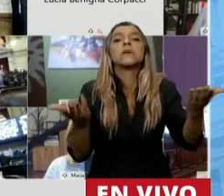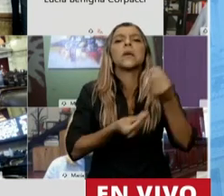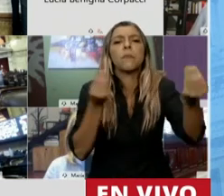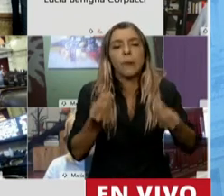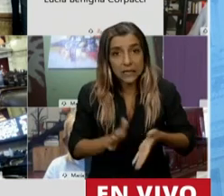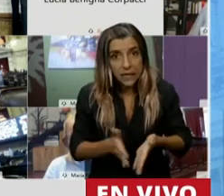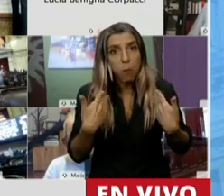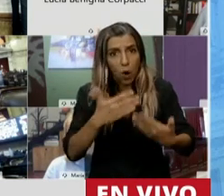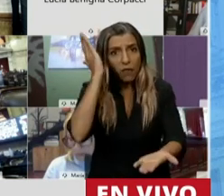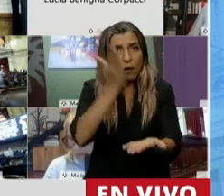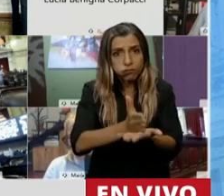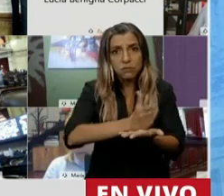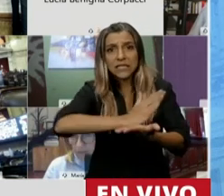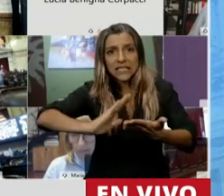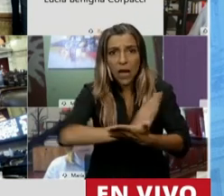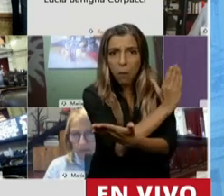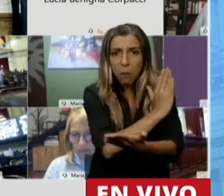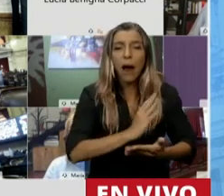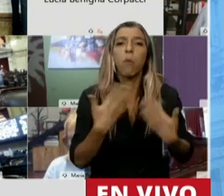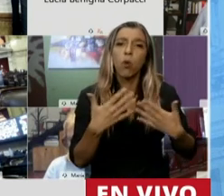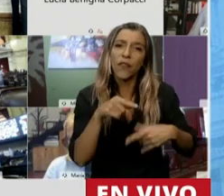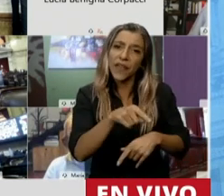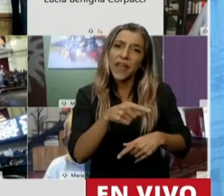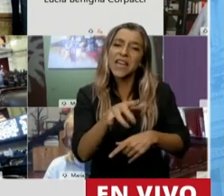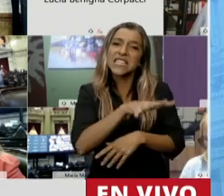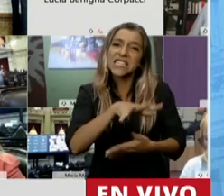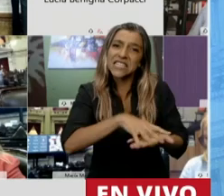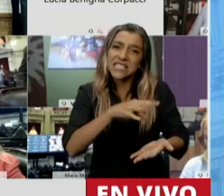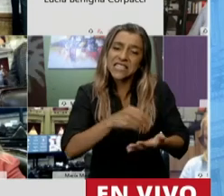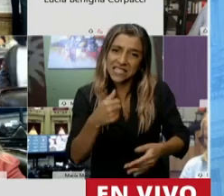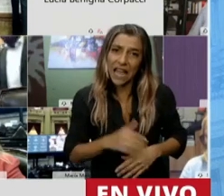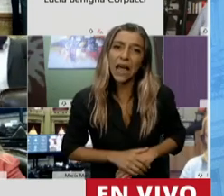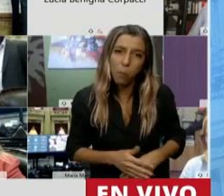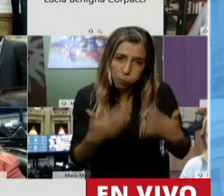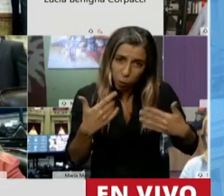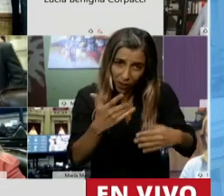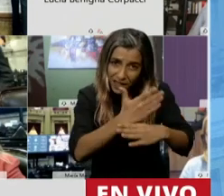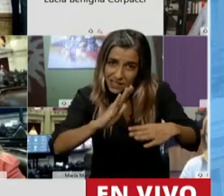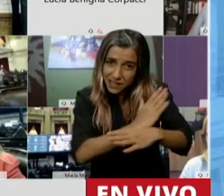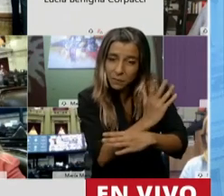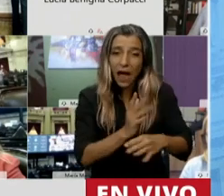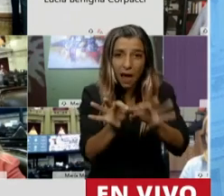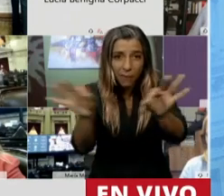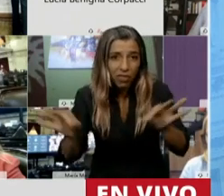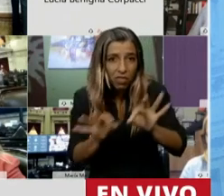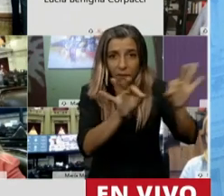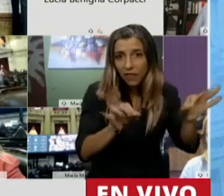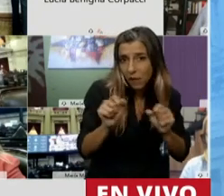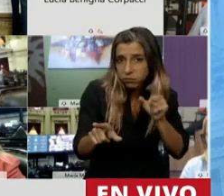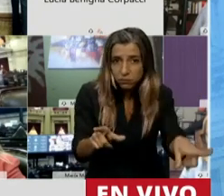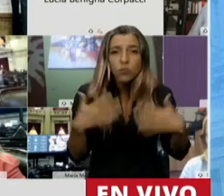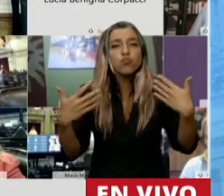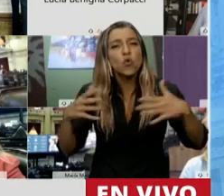la partición y la división de estos bienes? ¿Qué sucede, presidente, y con esto voy terminando, si